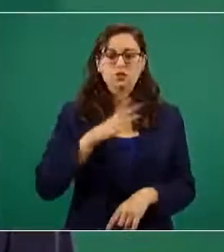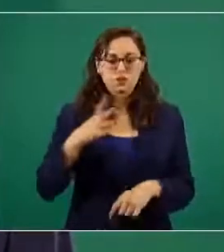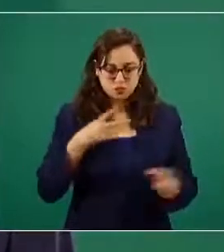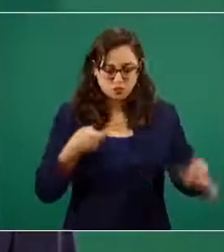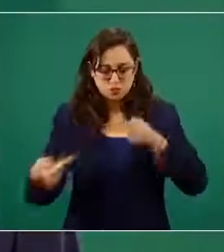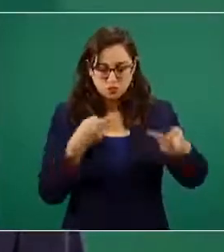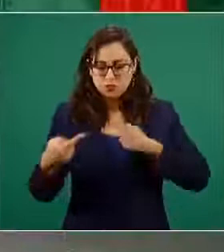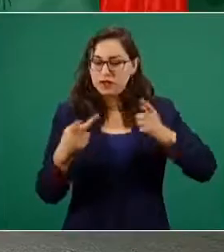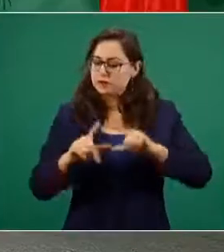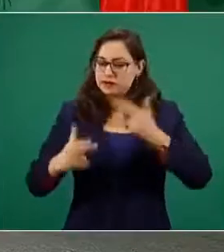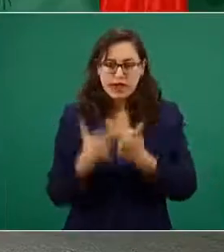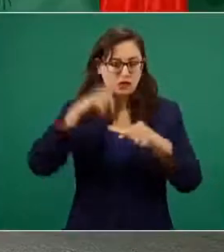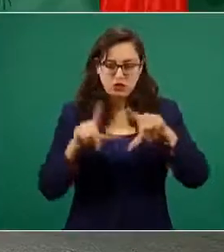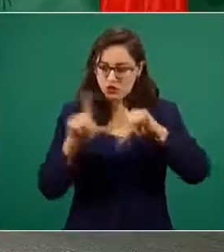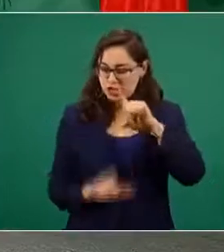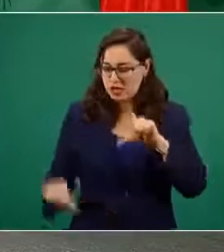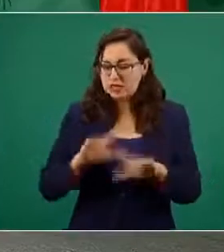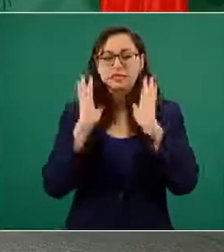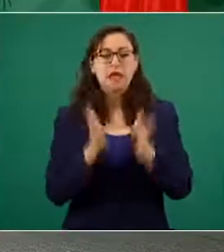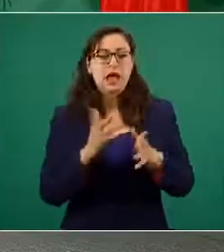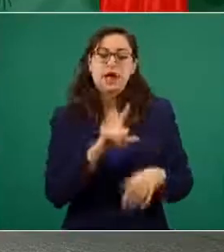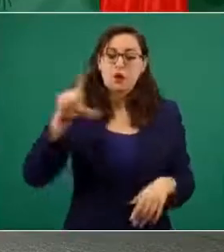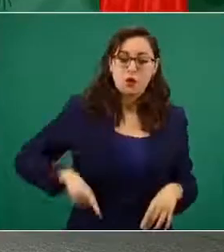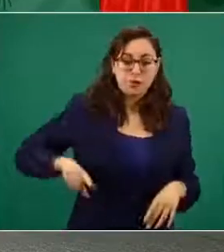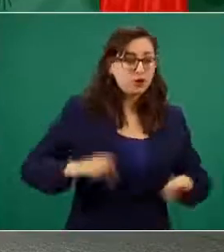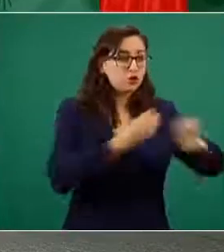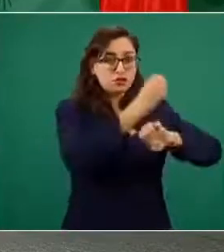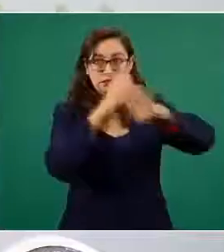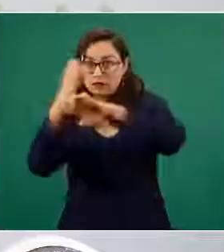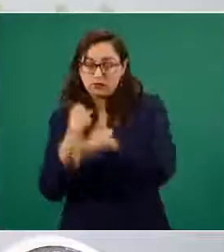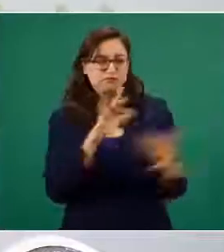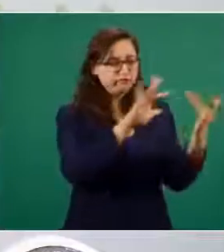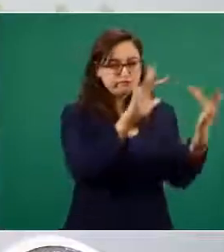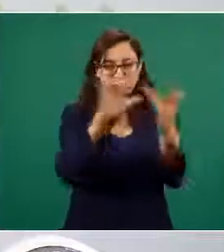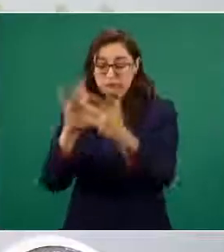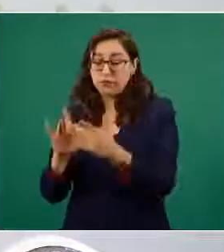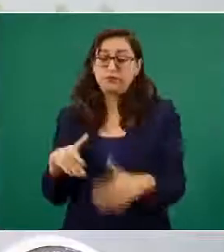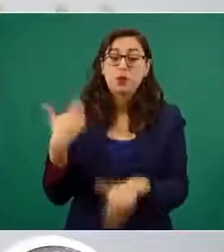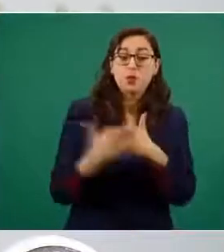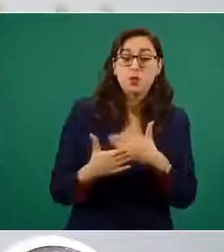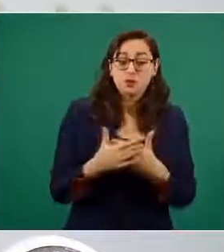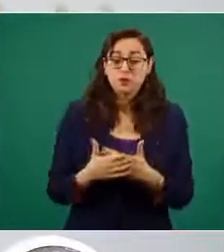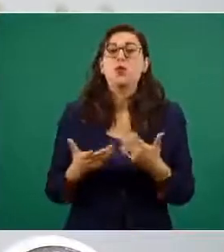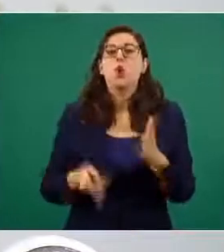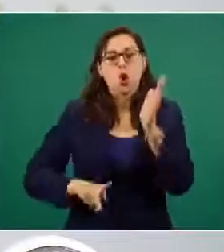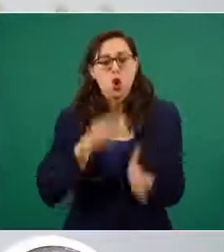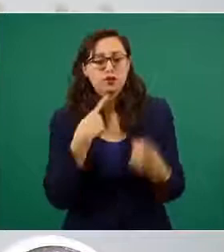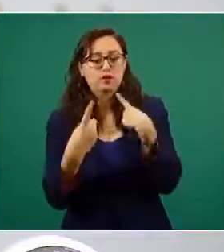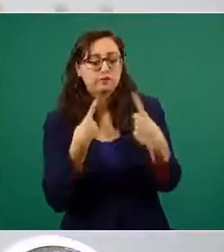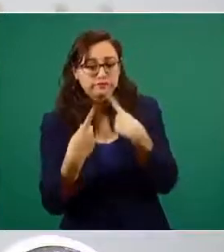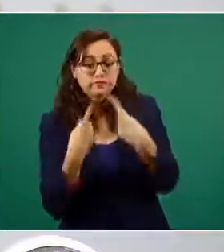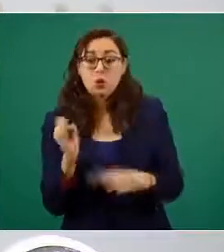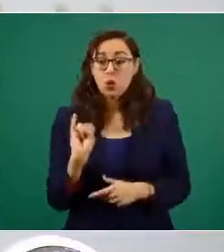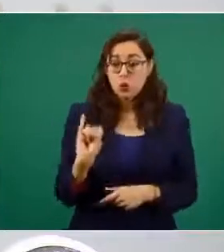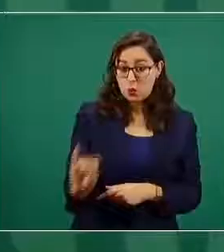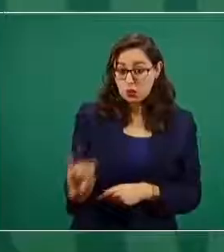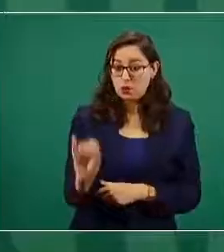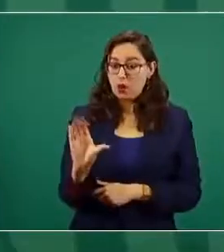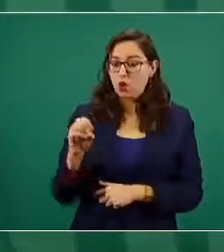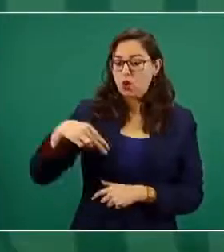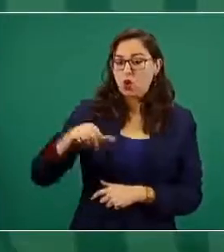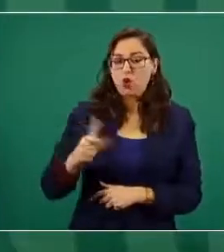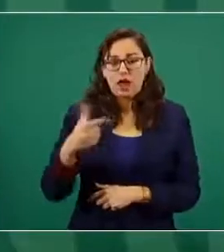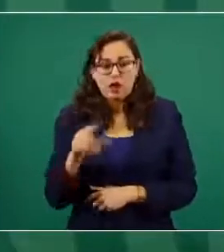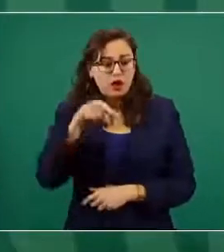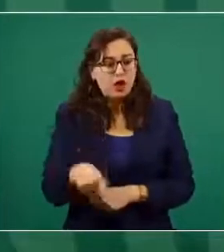que ha sido conversada con los gobiernos estatales. Próximamente será nuevamente conversada. El próximo jueves tenemos sesión de trabajo con la Conferencia Nacional de